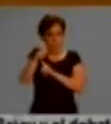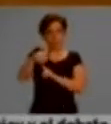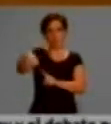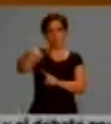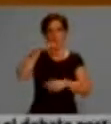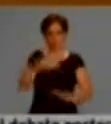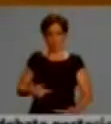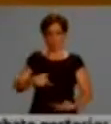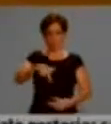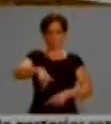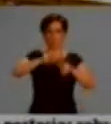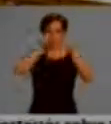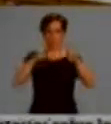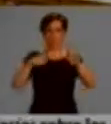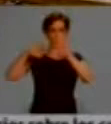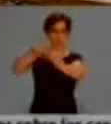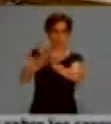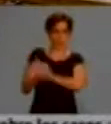esta comparecencia.